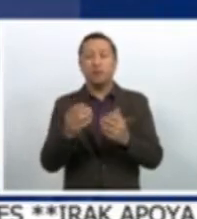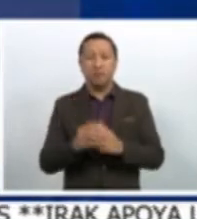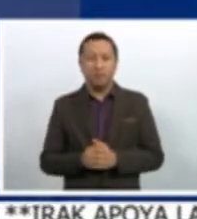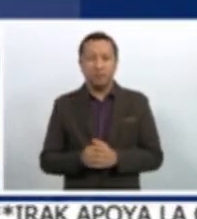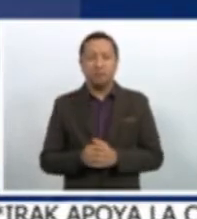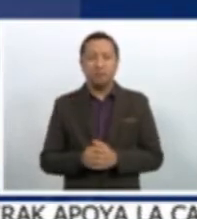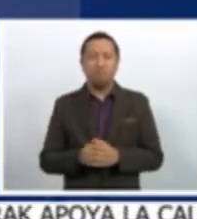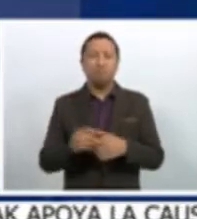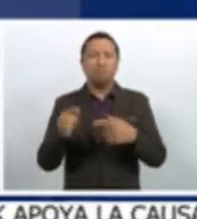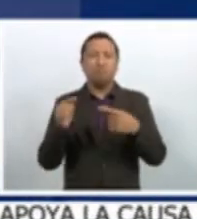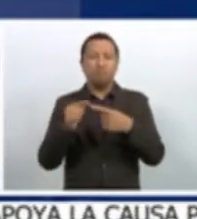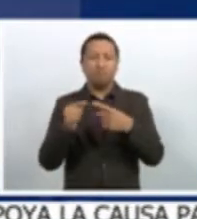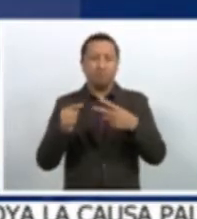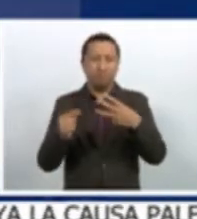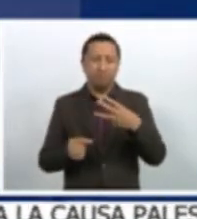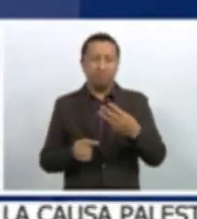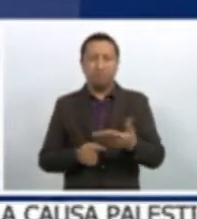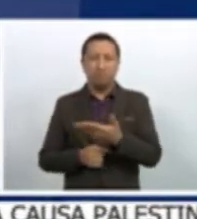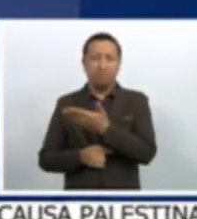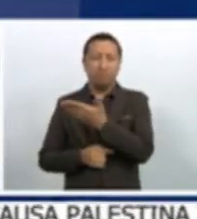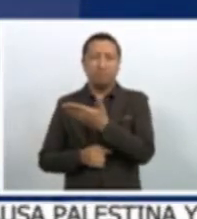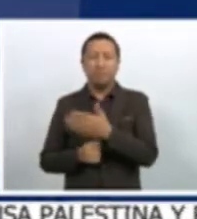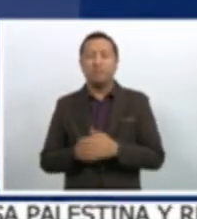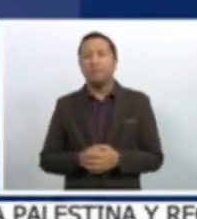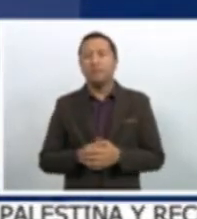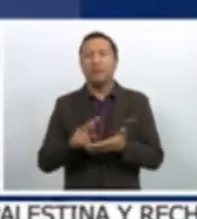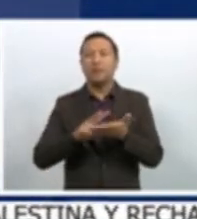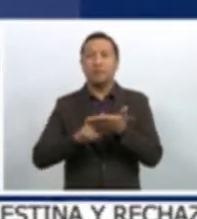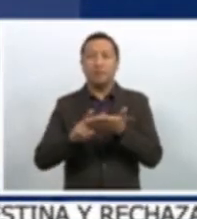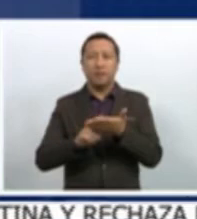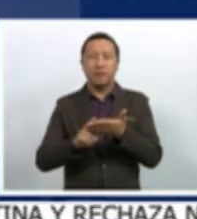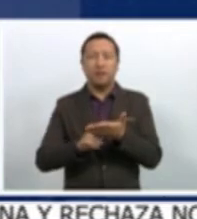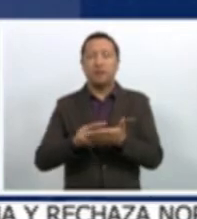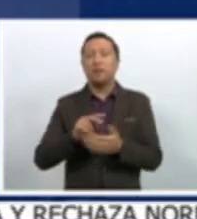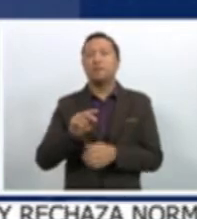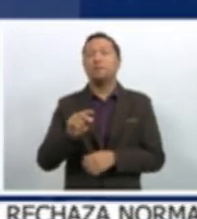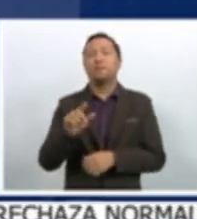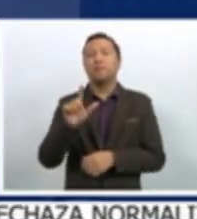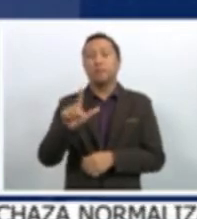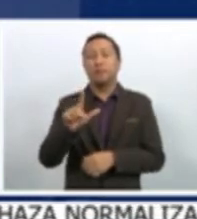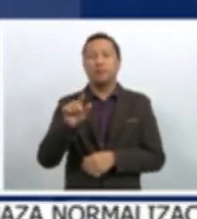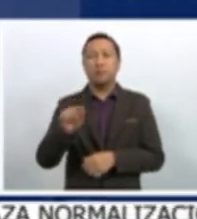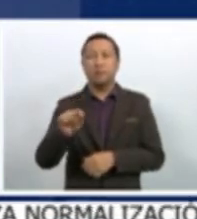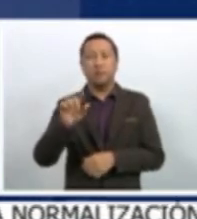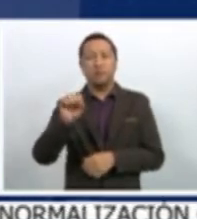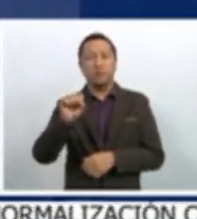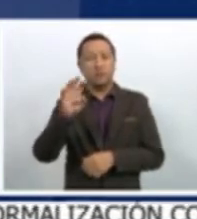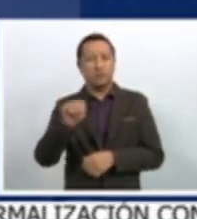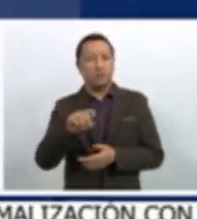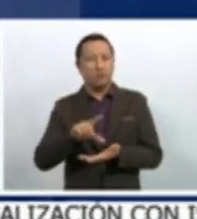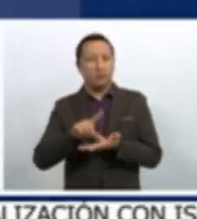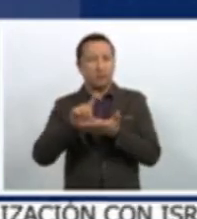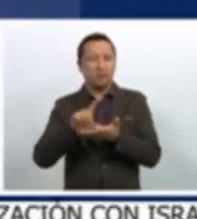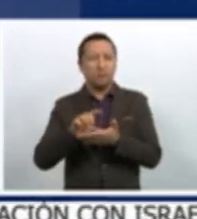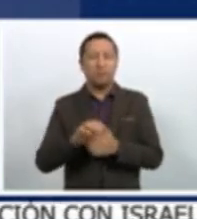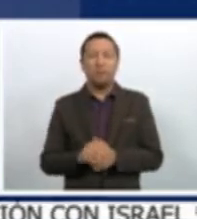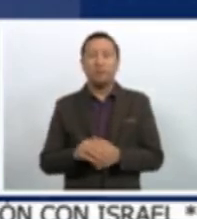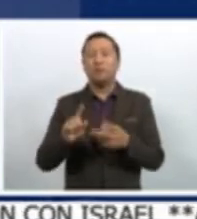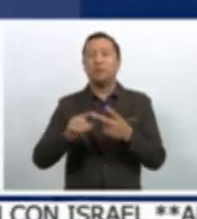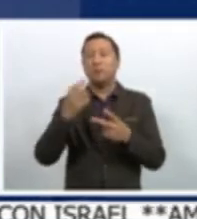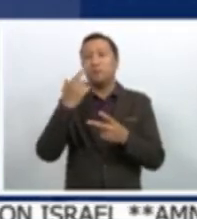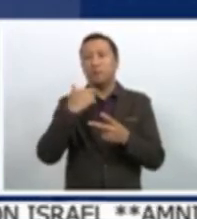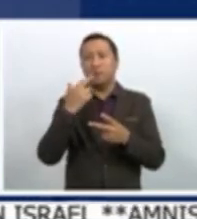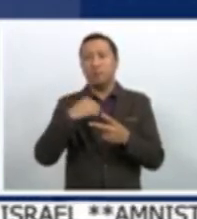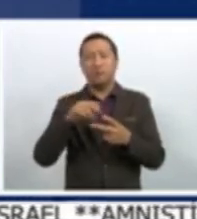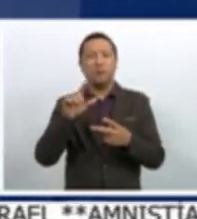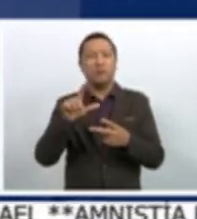Comisión Reguladora de Energía, la gasolina Magna se está vendiendo en los 17 pesos con 69 centavos por litro, la